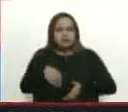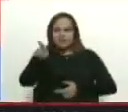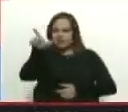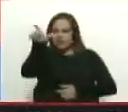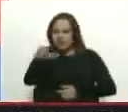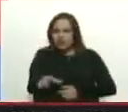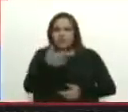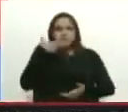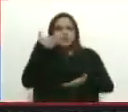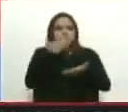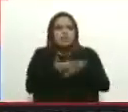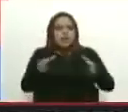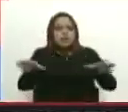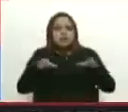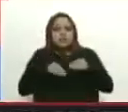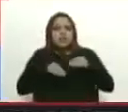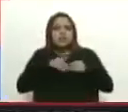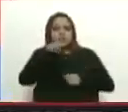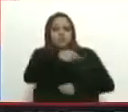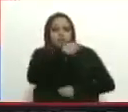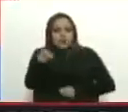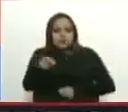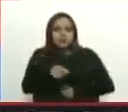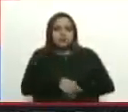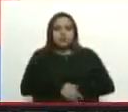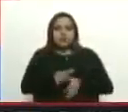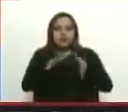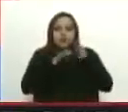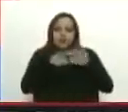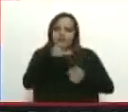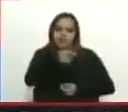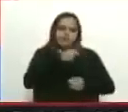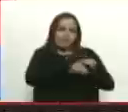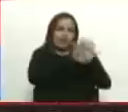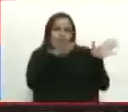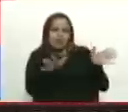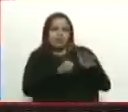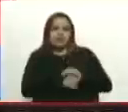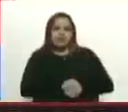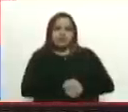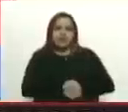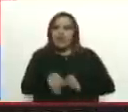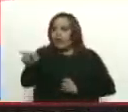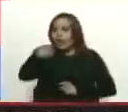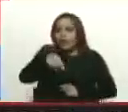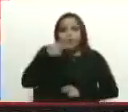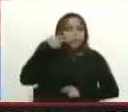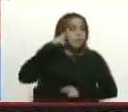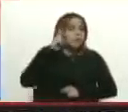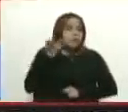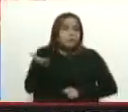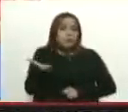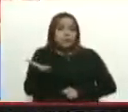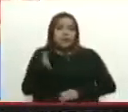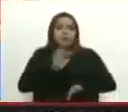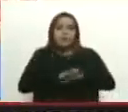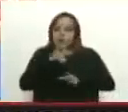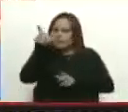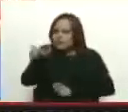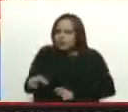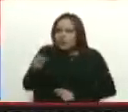les exige que acepten los resultados. Es lo lógico entre tramposos. Porque entre personas de